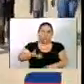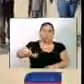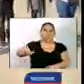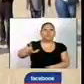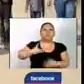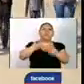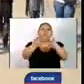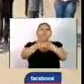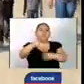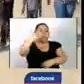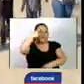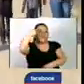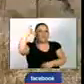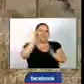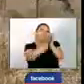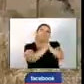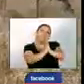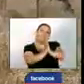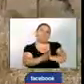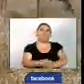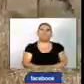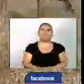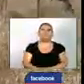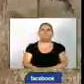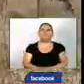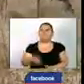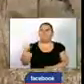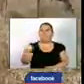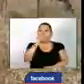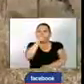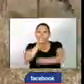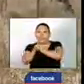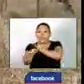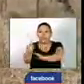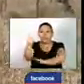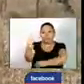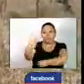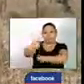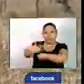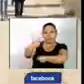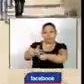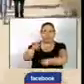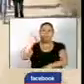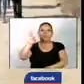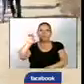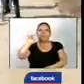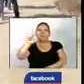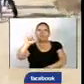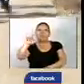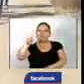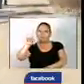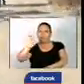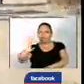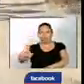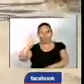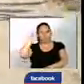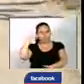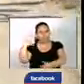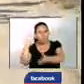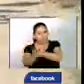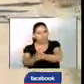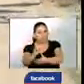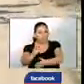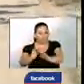americano a solicitar asilo Migrantes como el guatemalteco Felipe Figueroa acompañado de su esposa y dos hijos